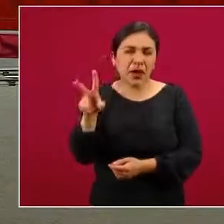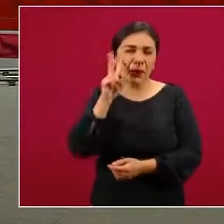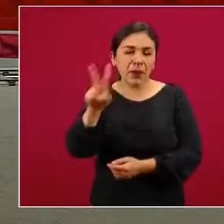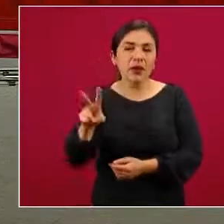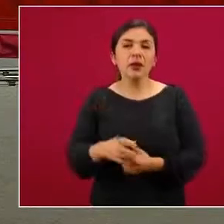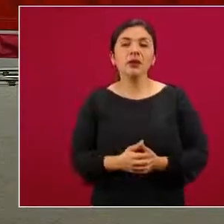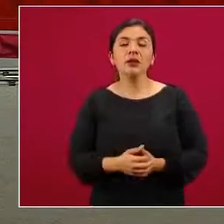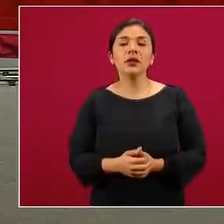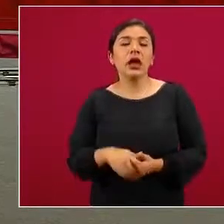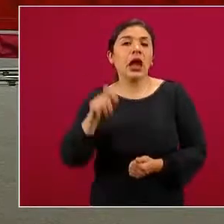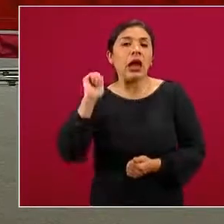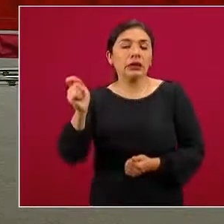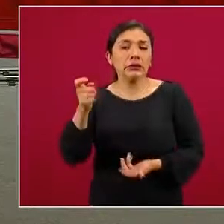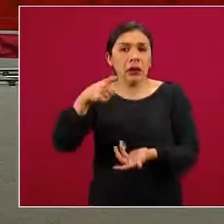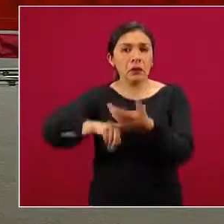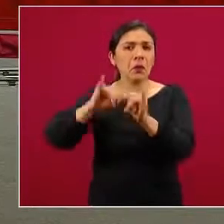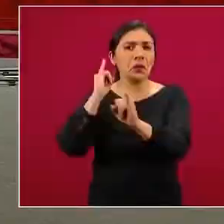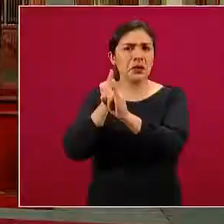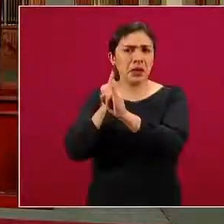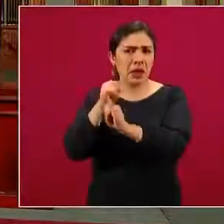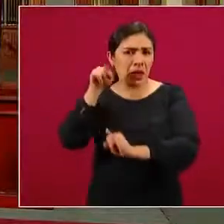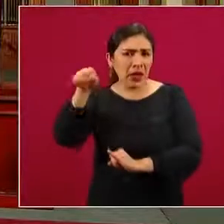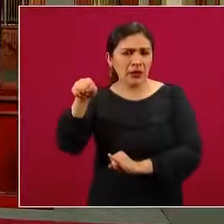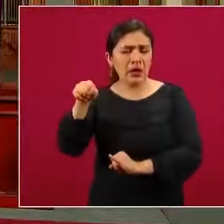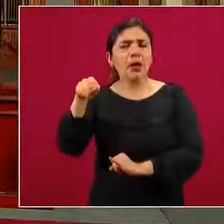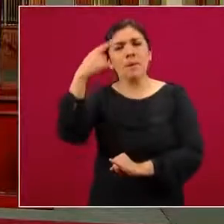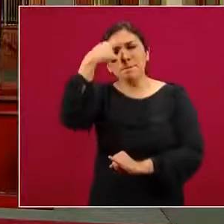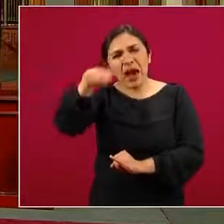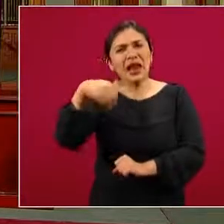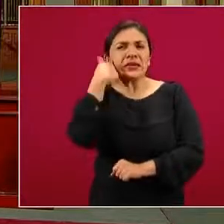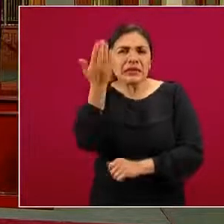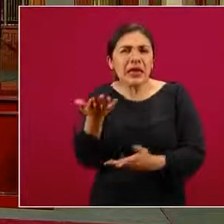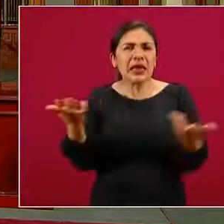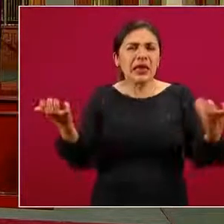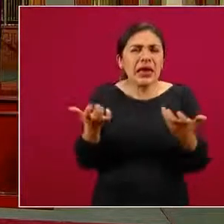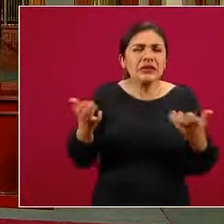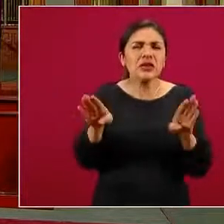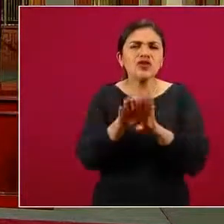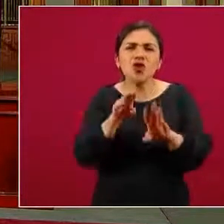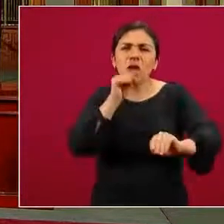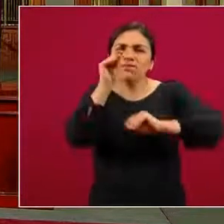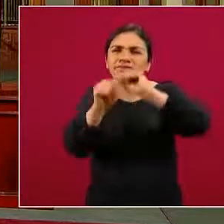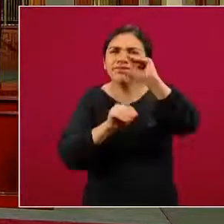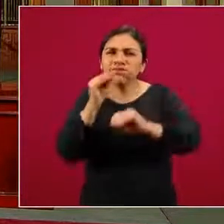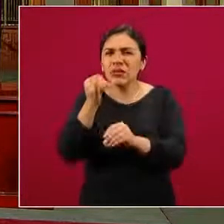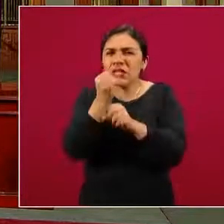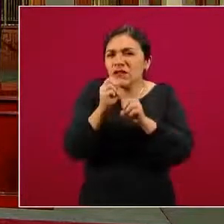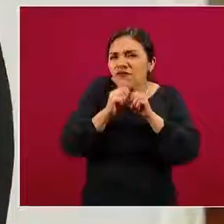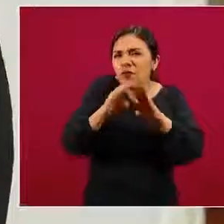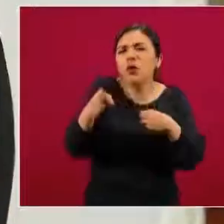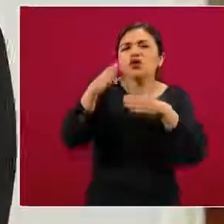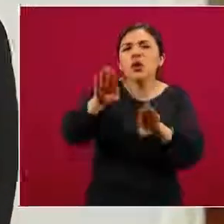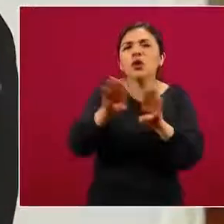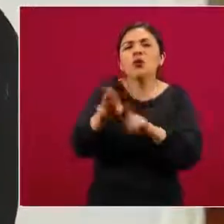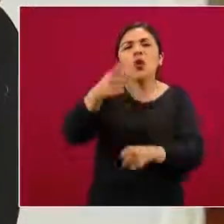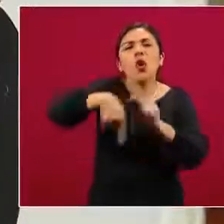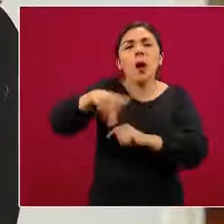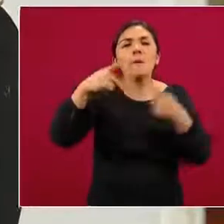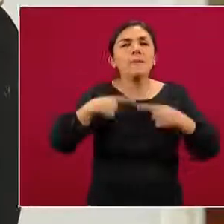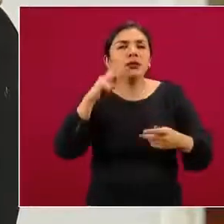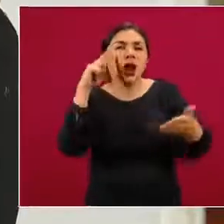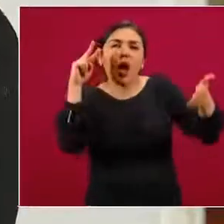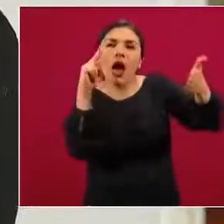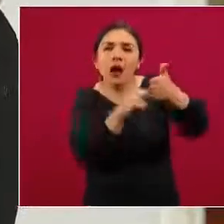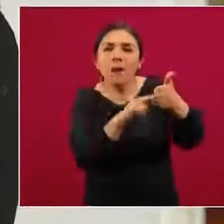sigue, un portal donde hemos intentado acomodar la información, acercarla a los